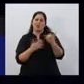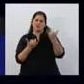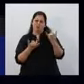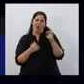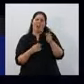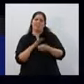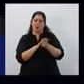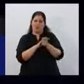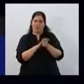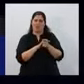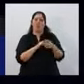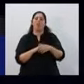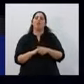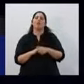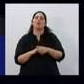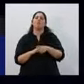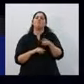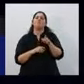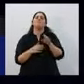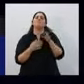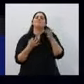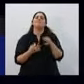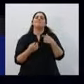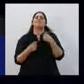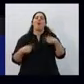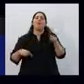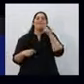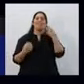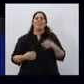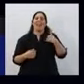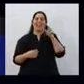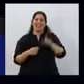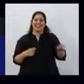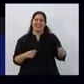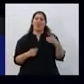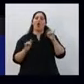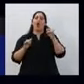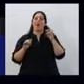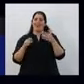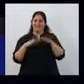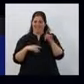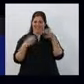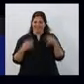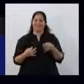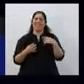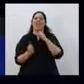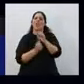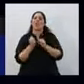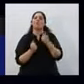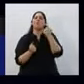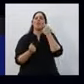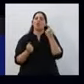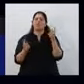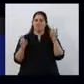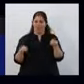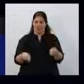de exportaciones porque tiene que ver con el talento argentino y en particular con el talento joven es las industrias del conocimiento